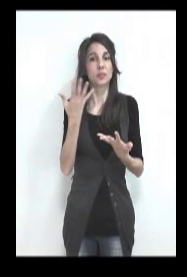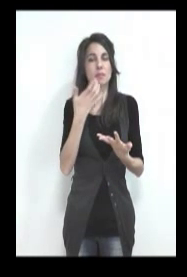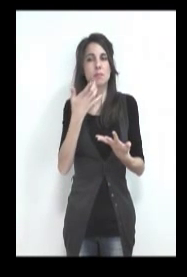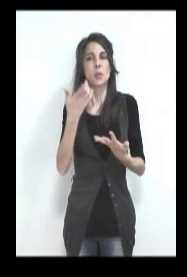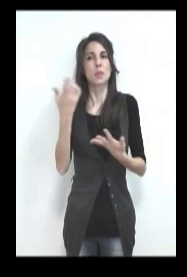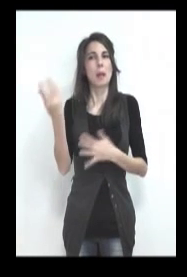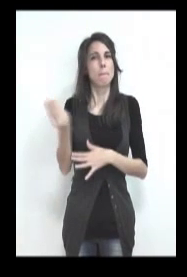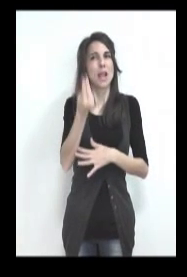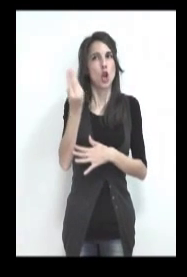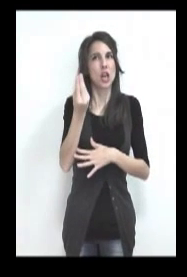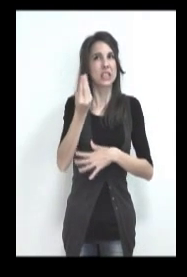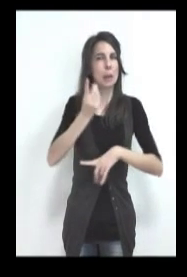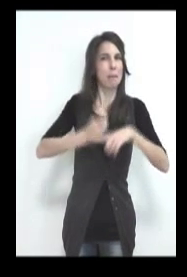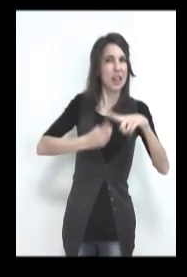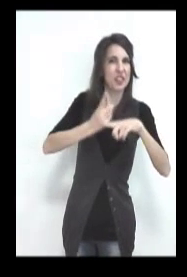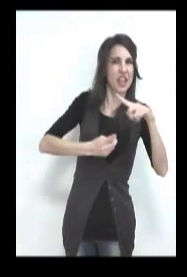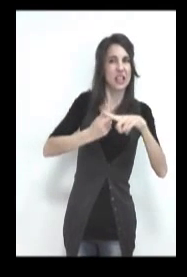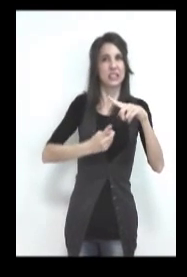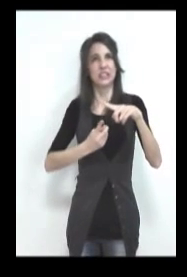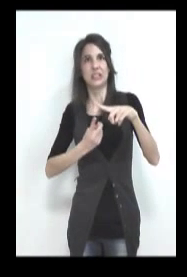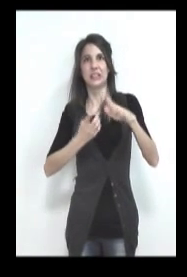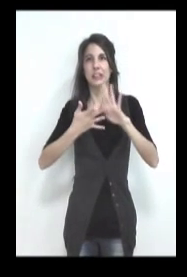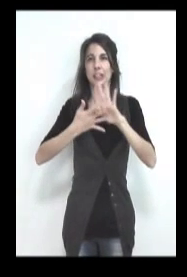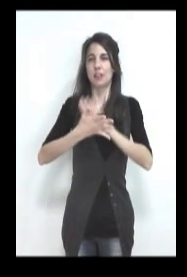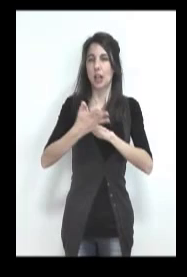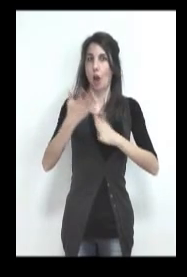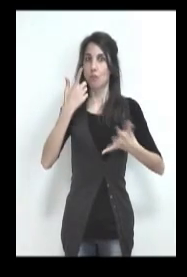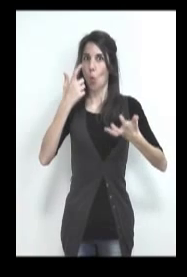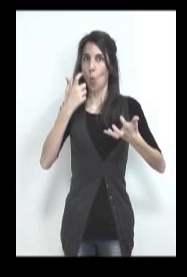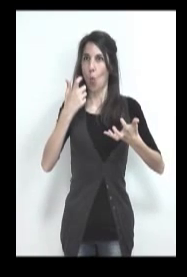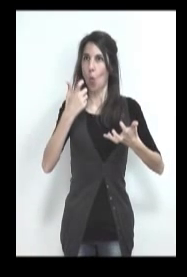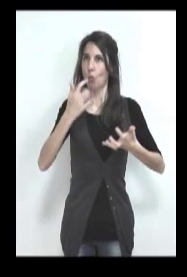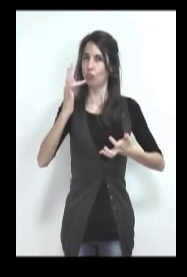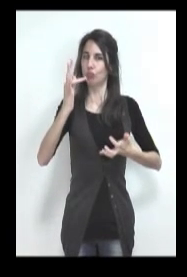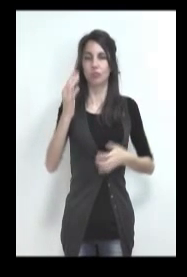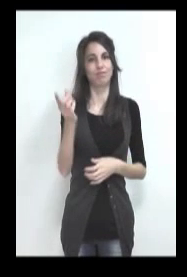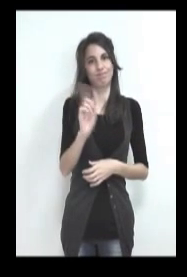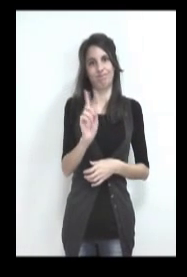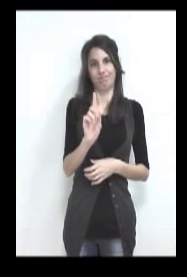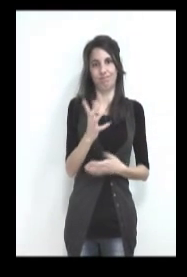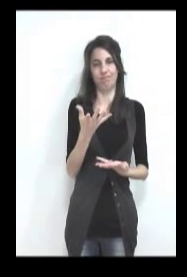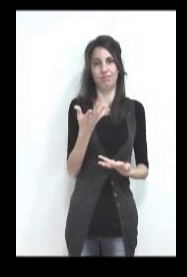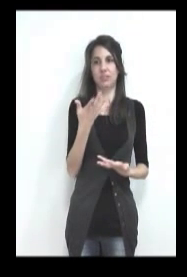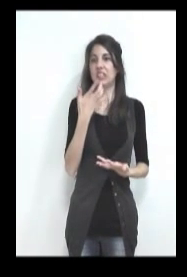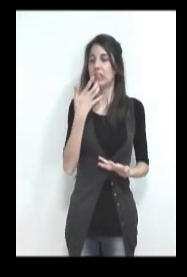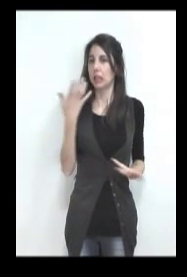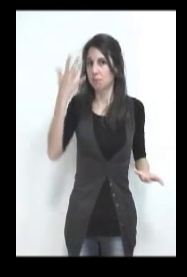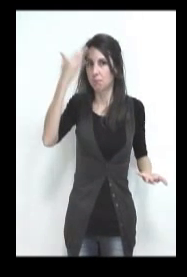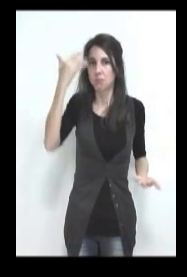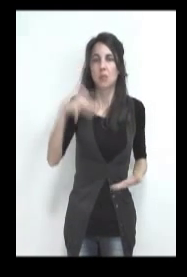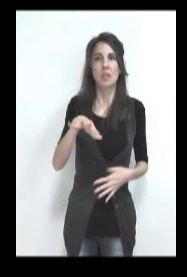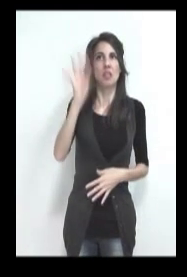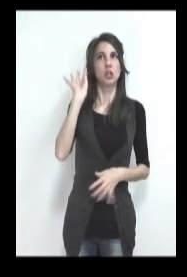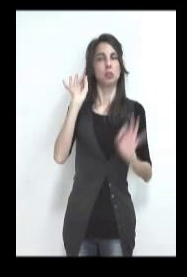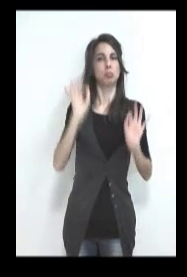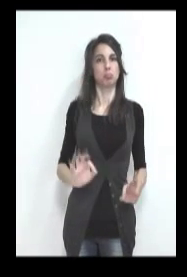parciales pues no son tan notorias, ¿no? Pero si hay una decisión de hacer una